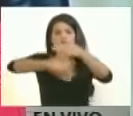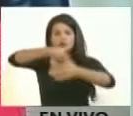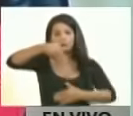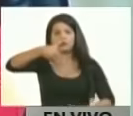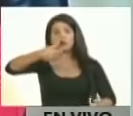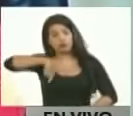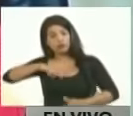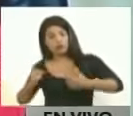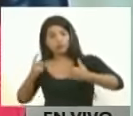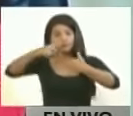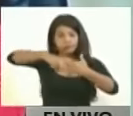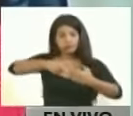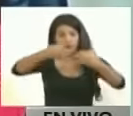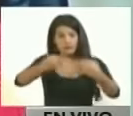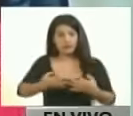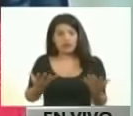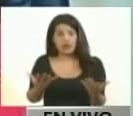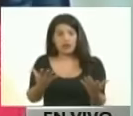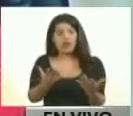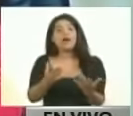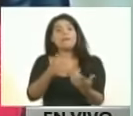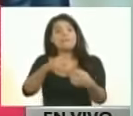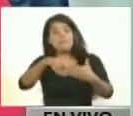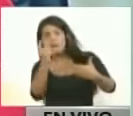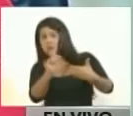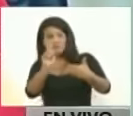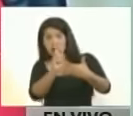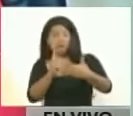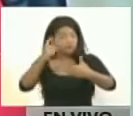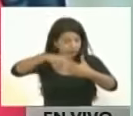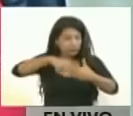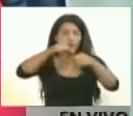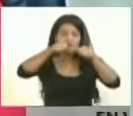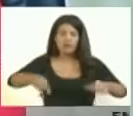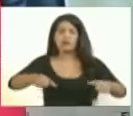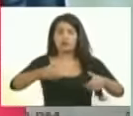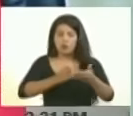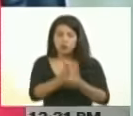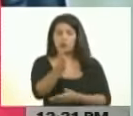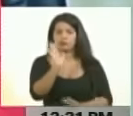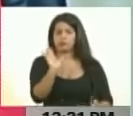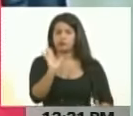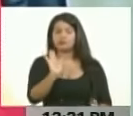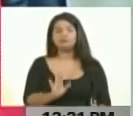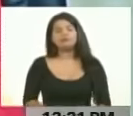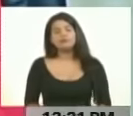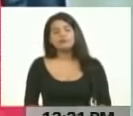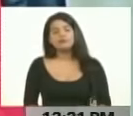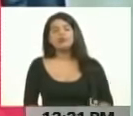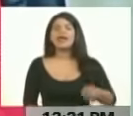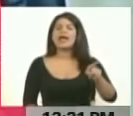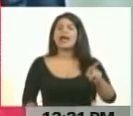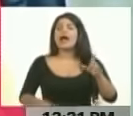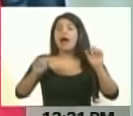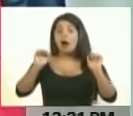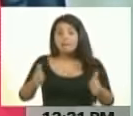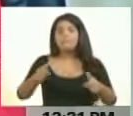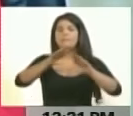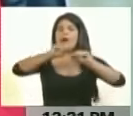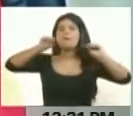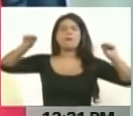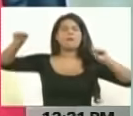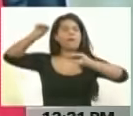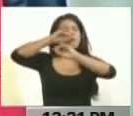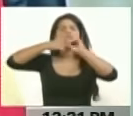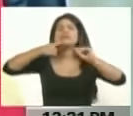parte que somos y seguiremos siendo. Fíjense, se ha vendido una supuesta suspensión de Venezuela